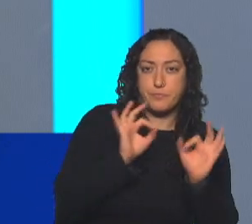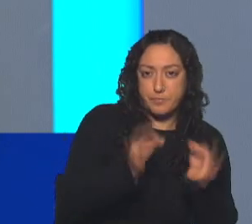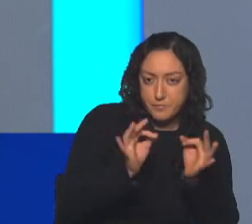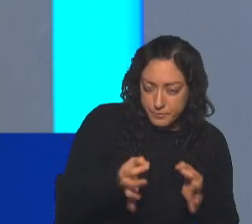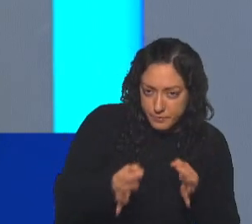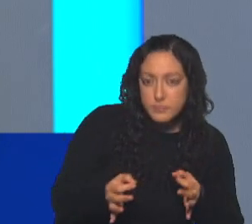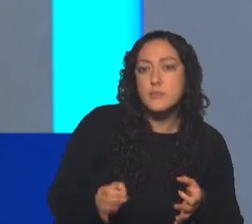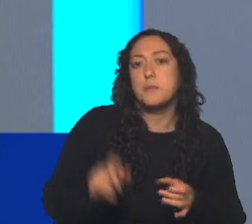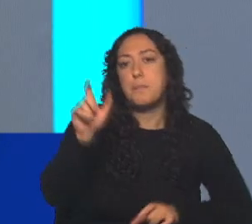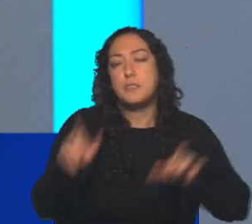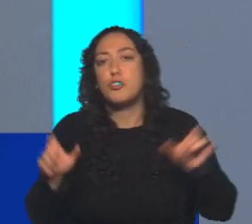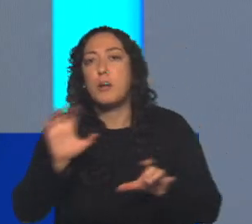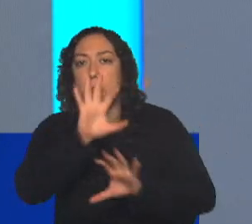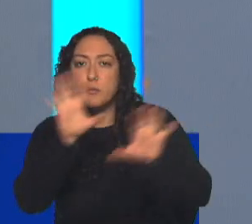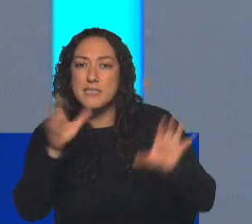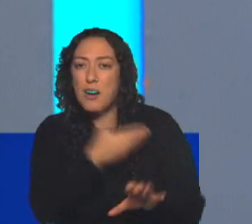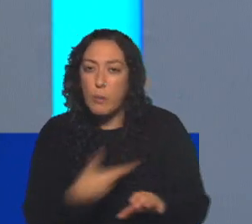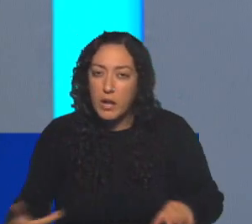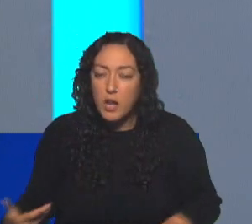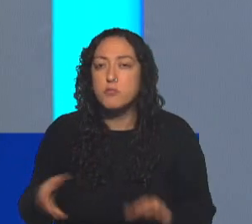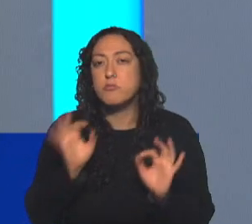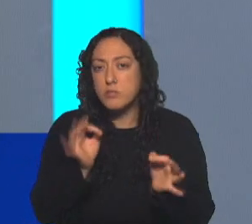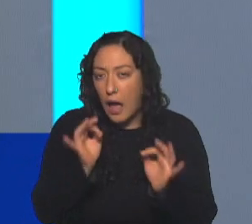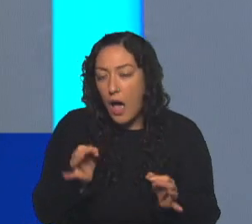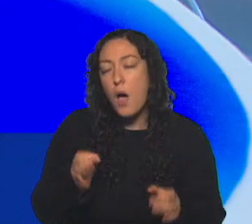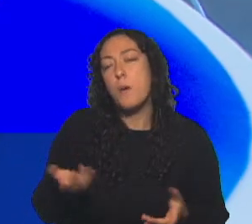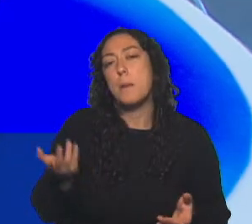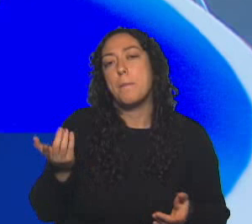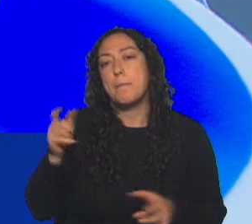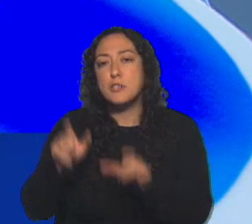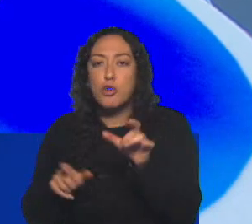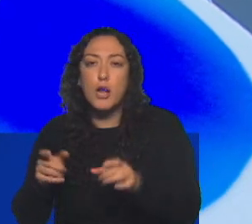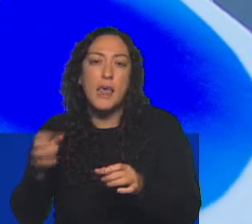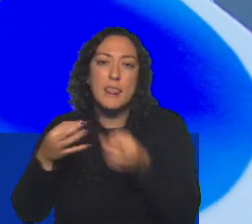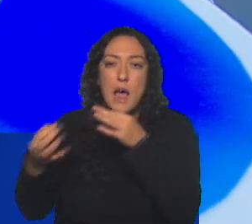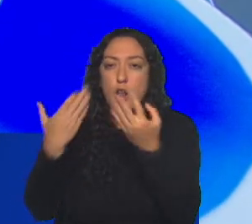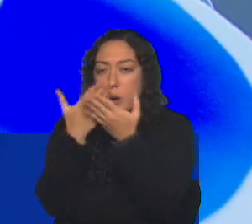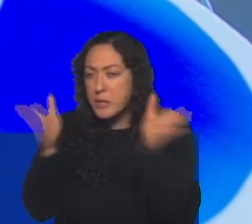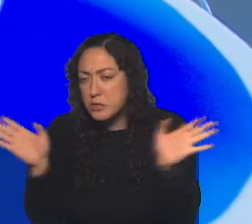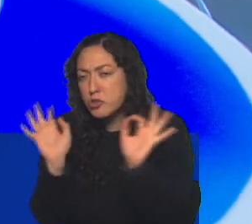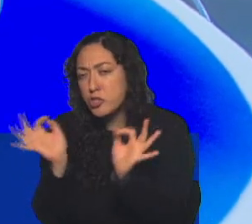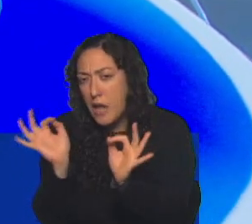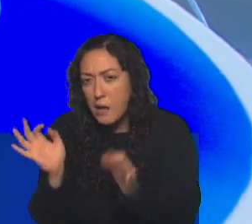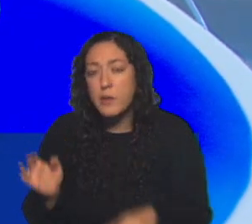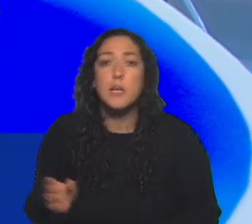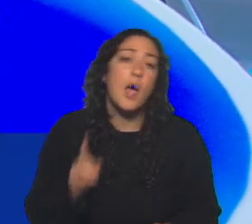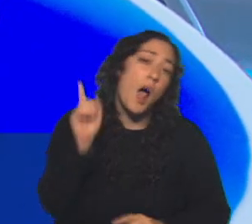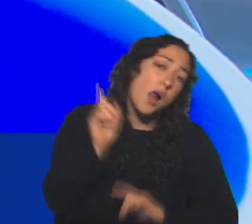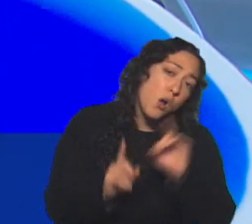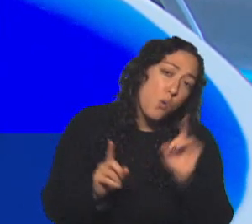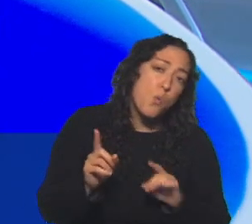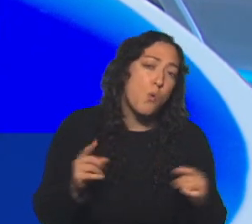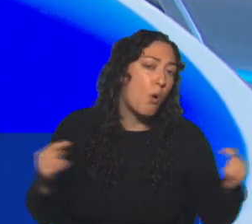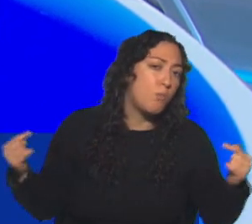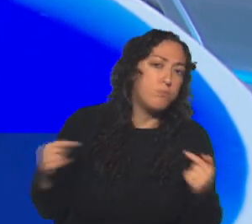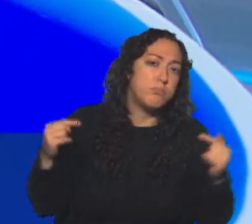los gobernadores y los agentes dialoguistas, y también los que tienen una actitud más beligerante, algunos la seguirán